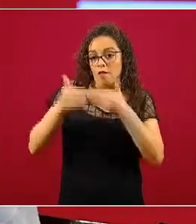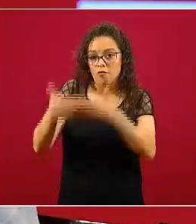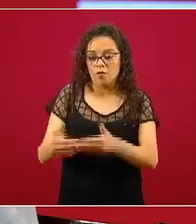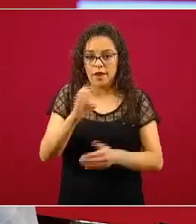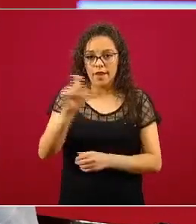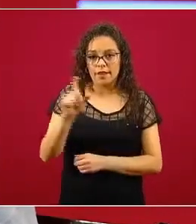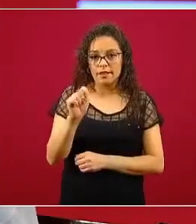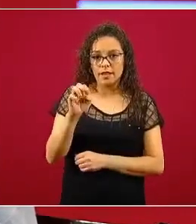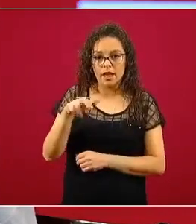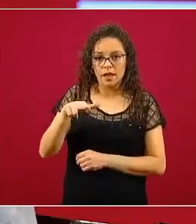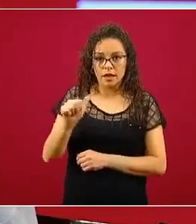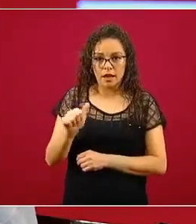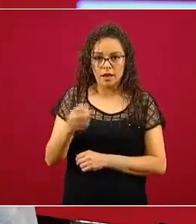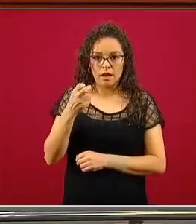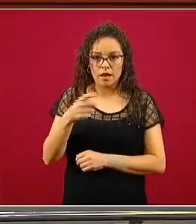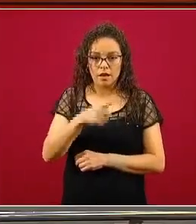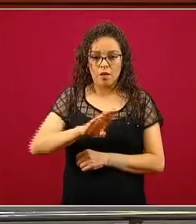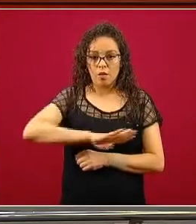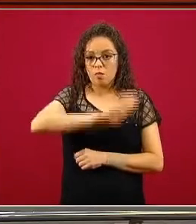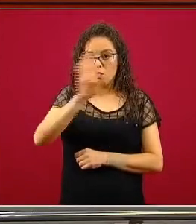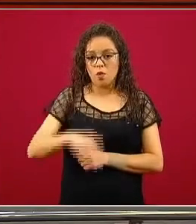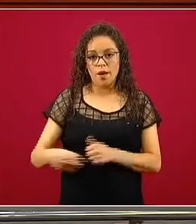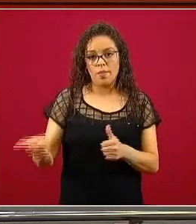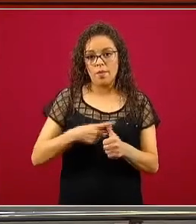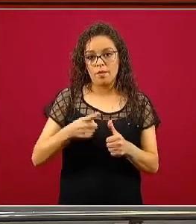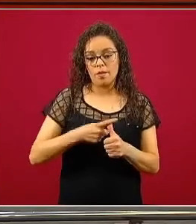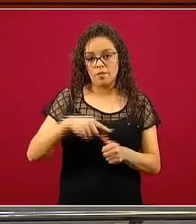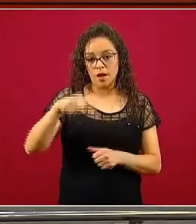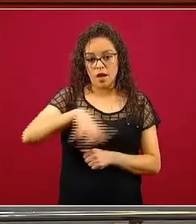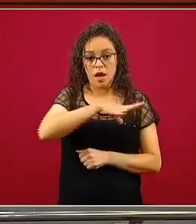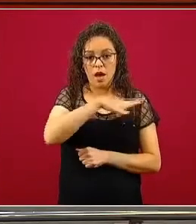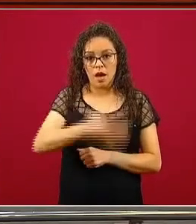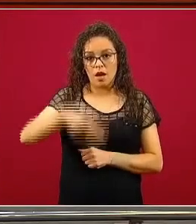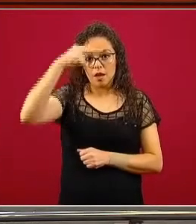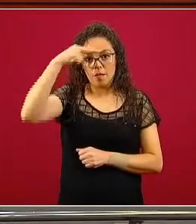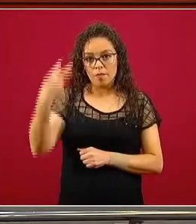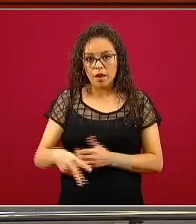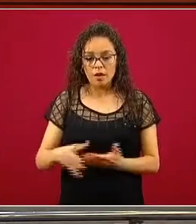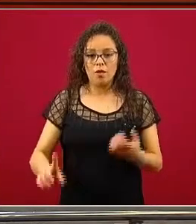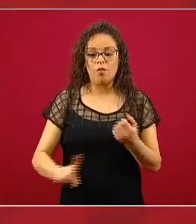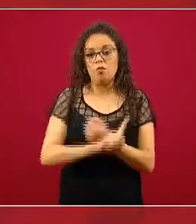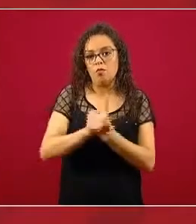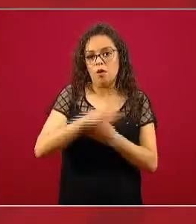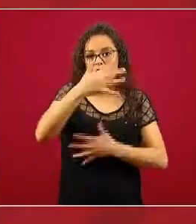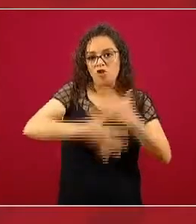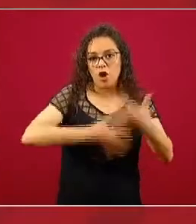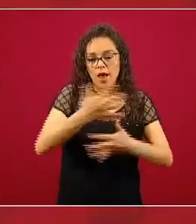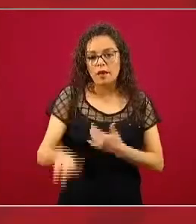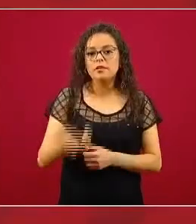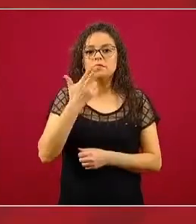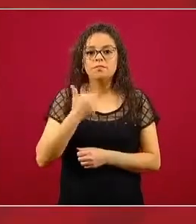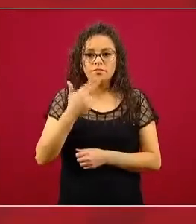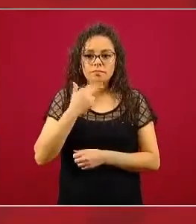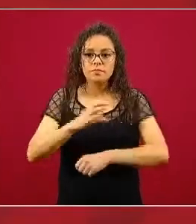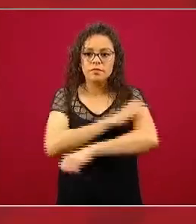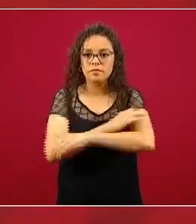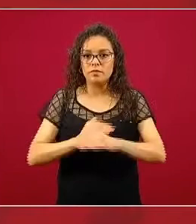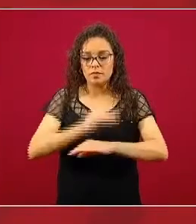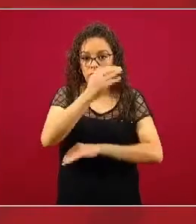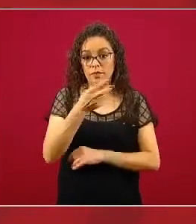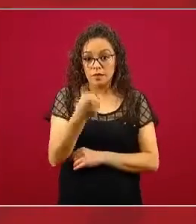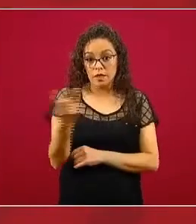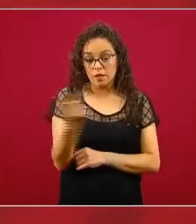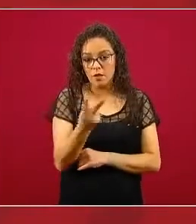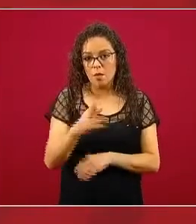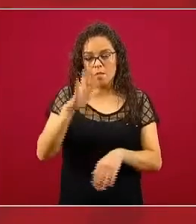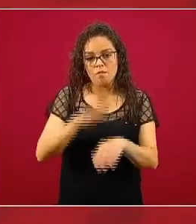las primeras causas de muerte general en México. La violencia, por supuesto, también, la diabetes, la hipertensión, que son las dos primeras